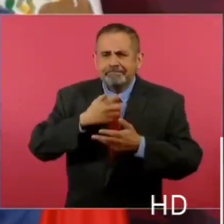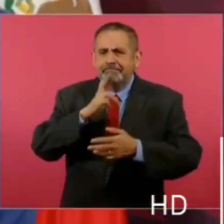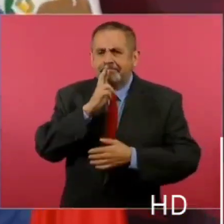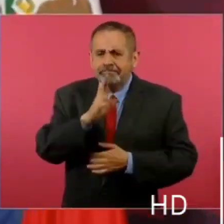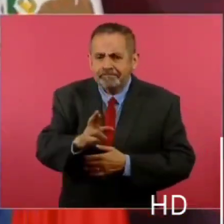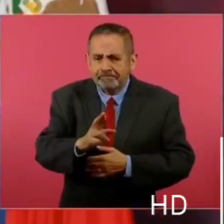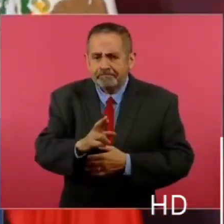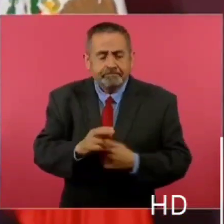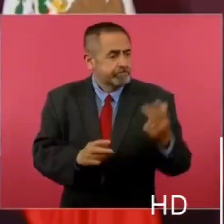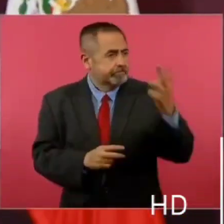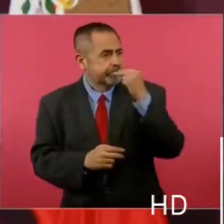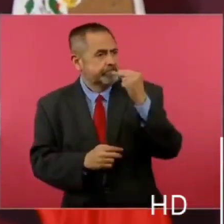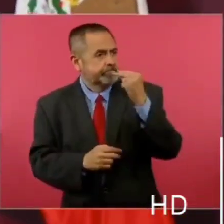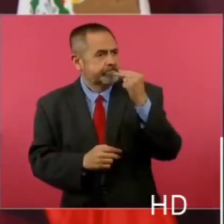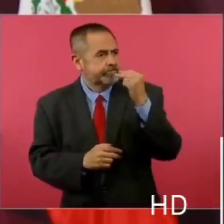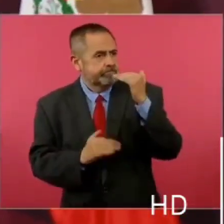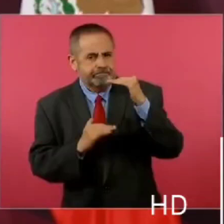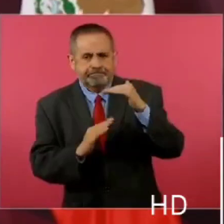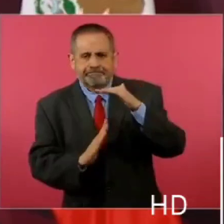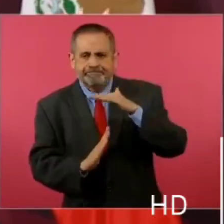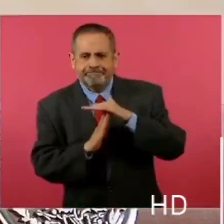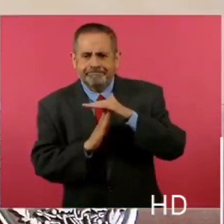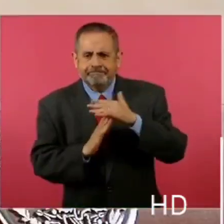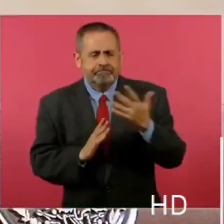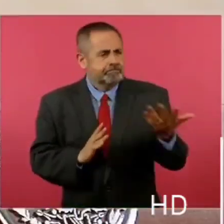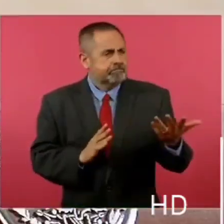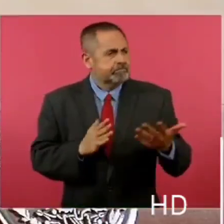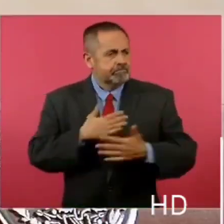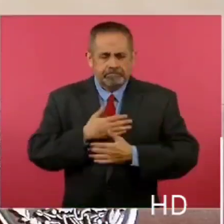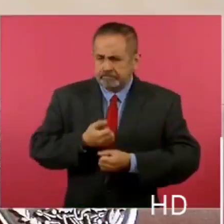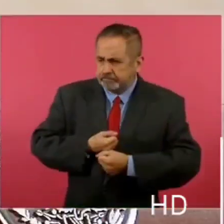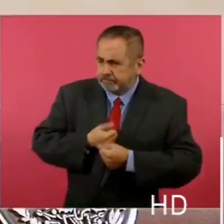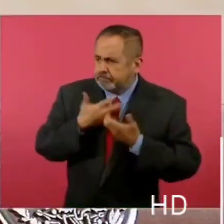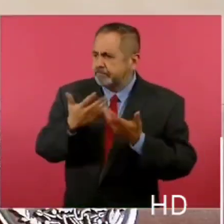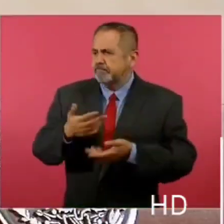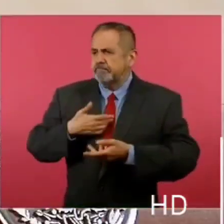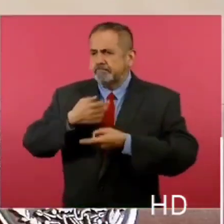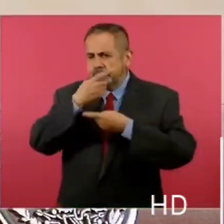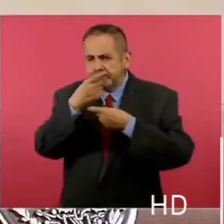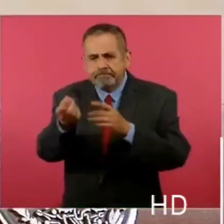la libertad de manifestación, de expresión,